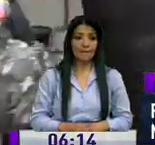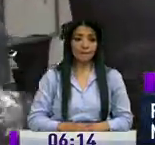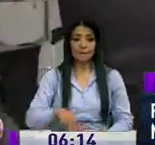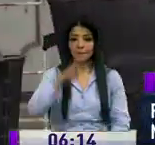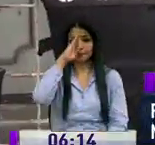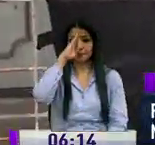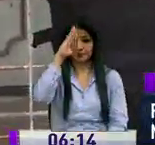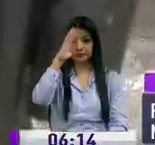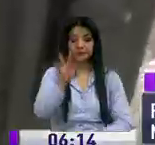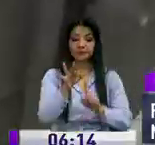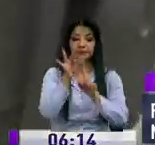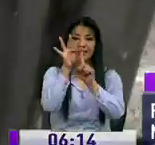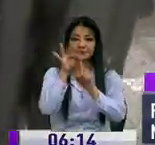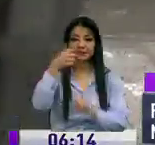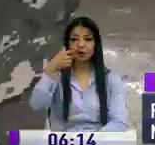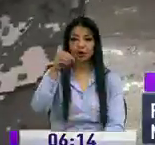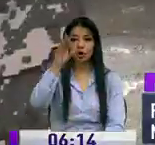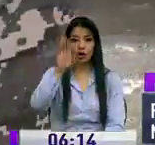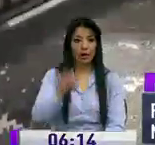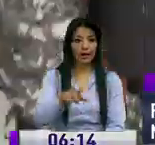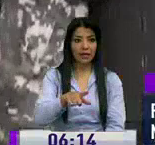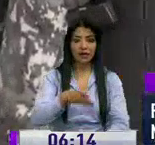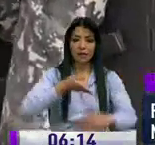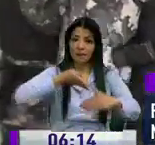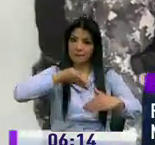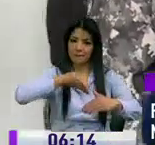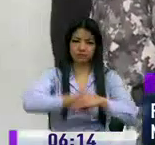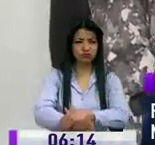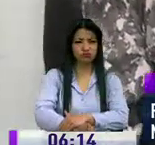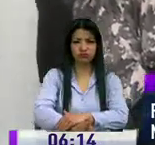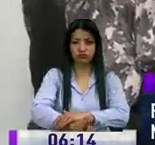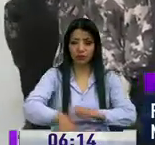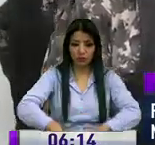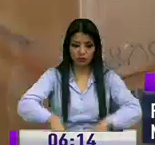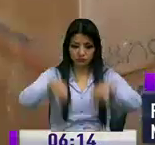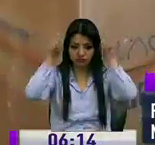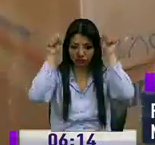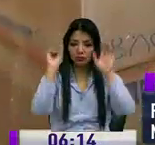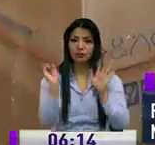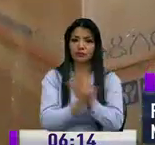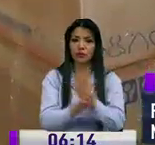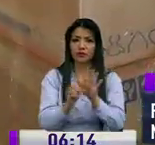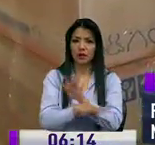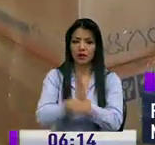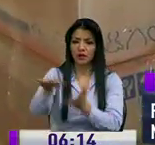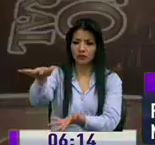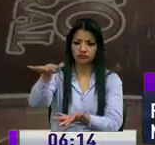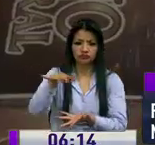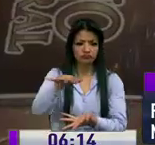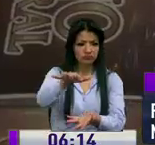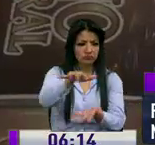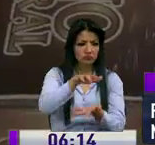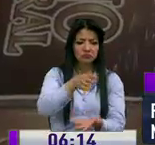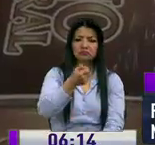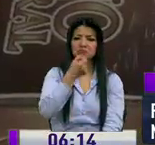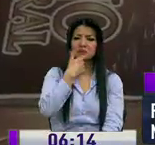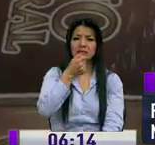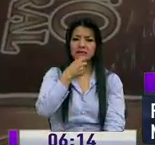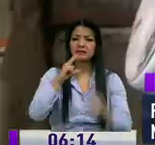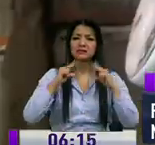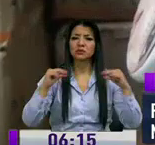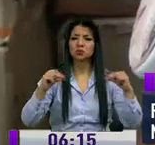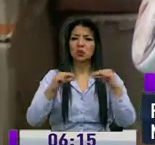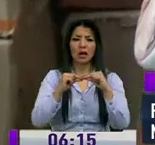rompieron seguridades para allanar esta bodega, donde encontraron cientos y miles de medicamentos naturales que se presume estaban sin